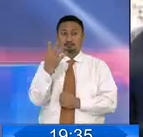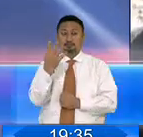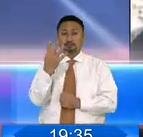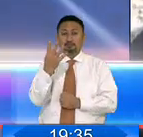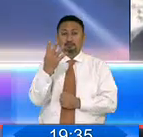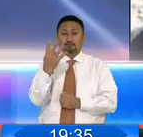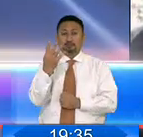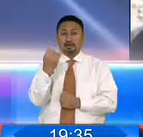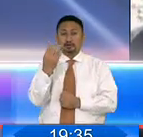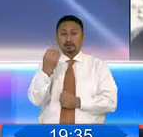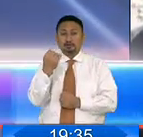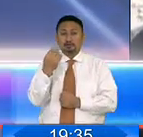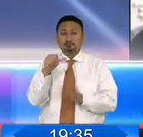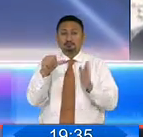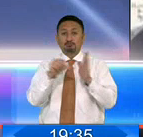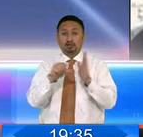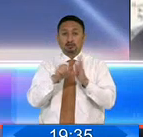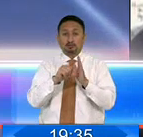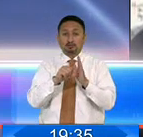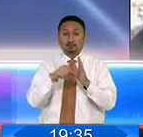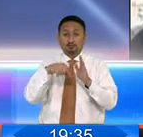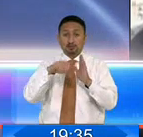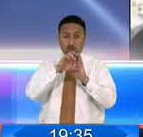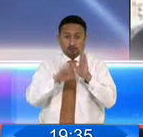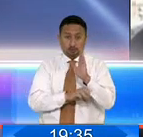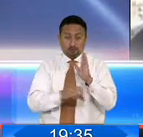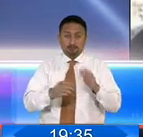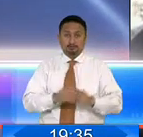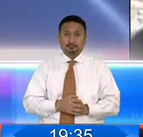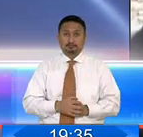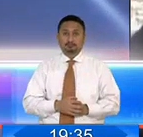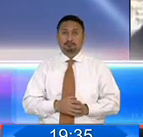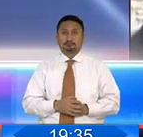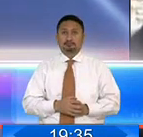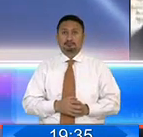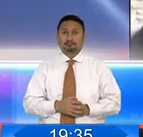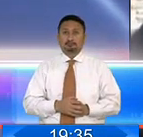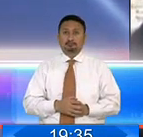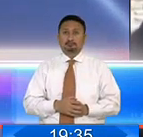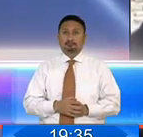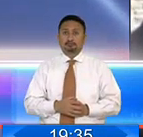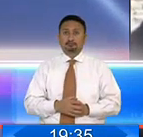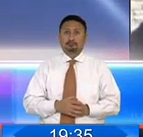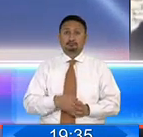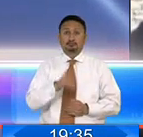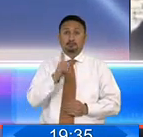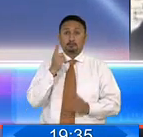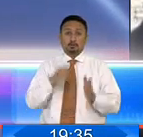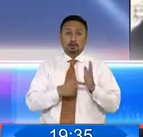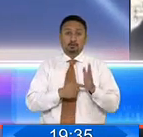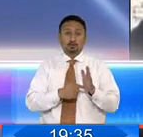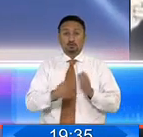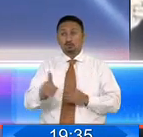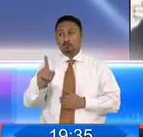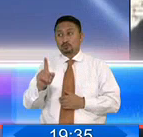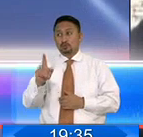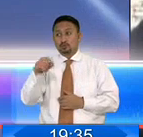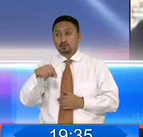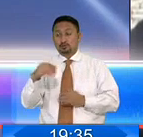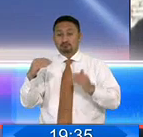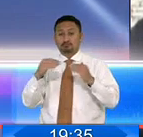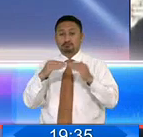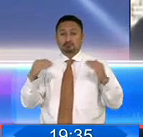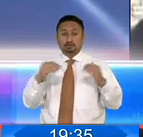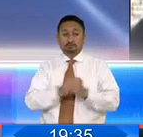de los artículos estarían transmitiendo la concepción de la república en uno de ellos por ejemplo que está alineado a